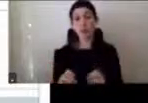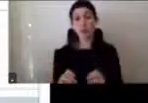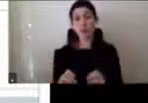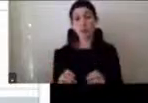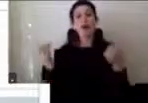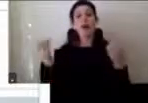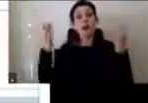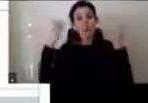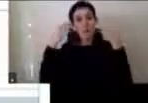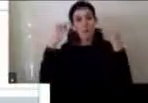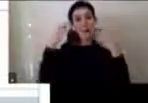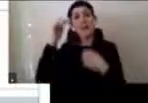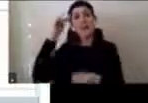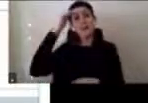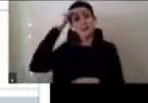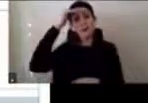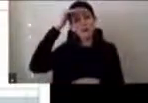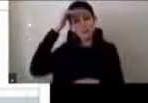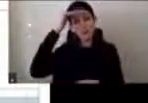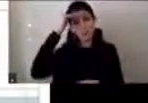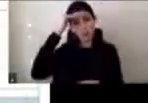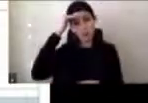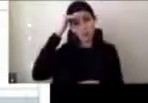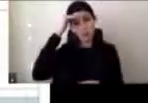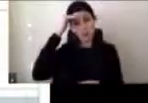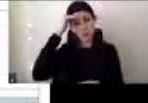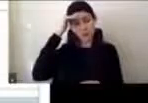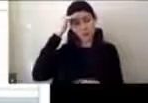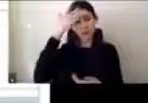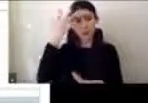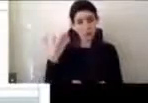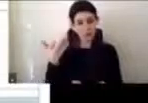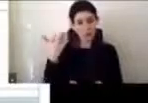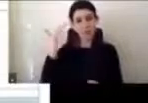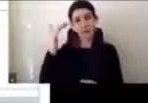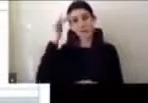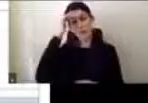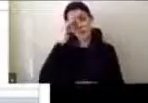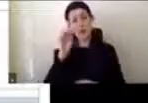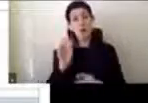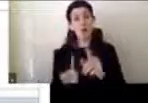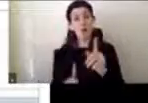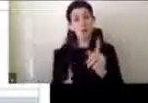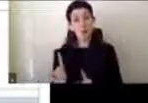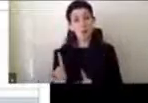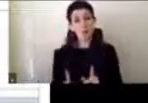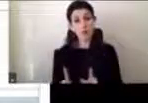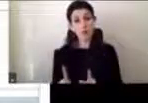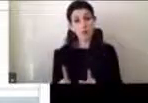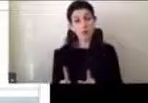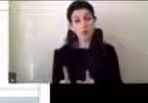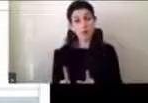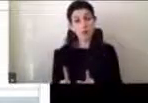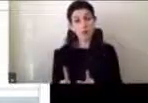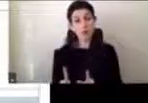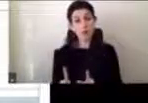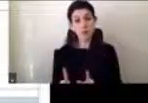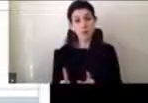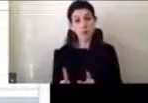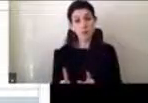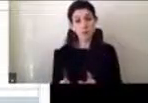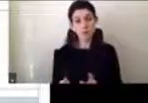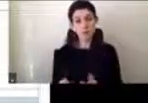las experiencias. Y las experiencias, a veces, no las podemos